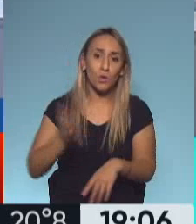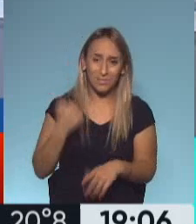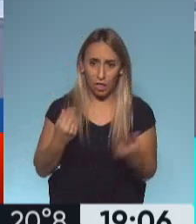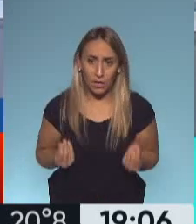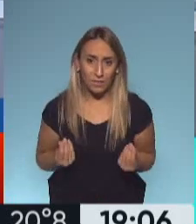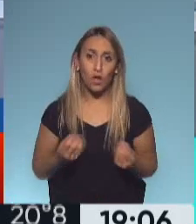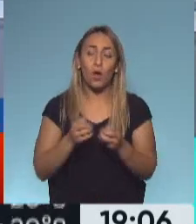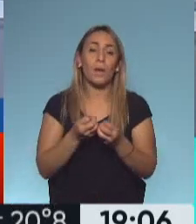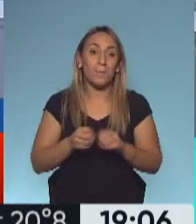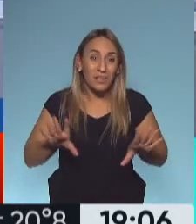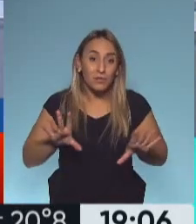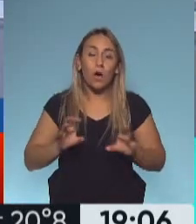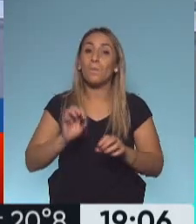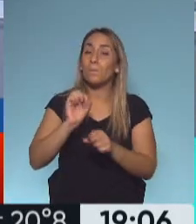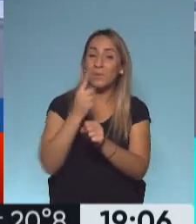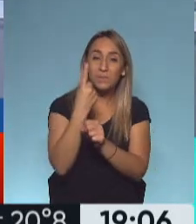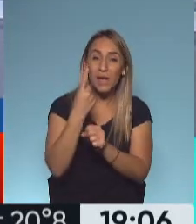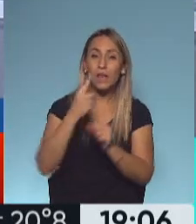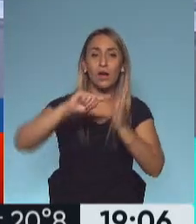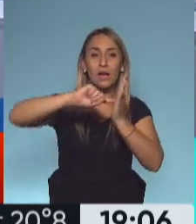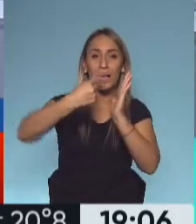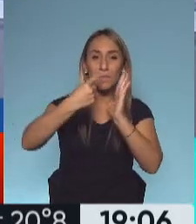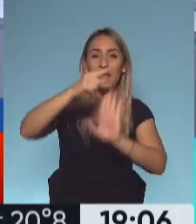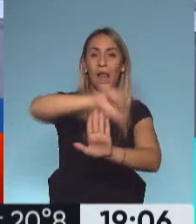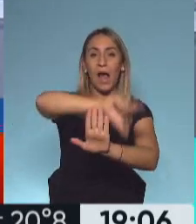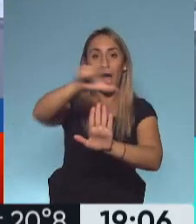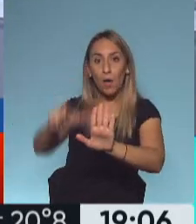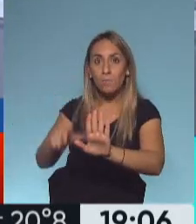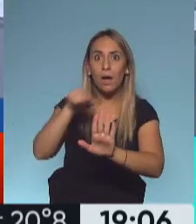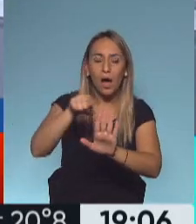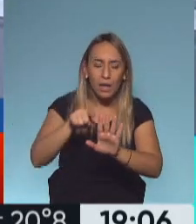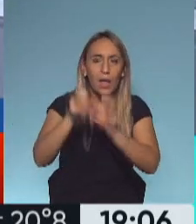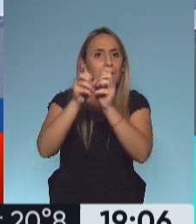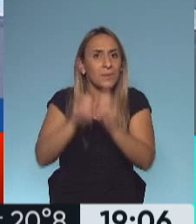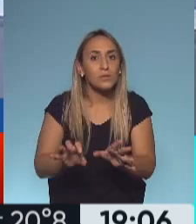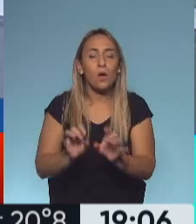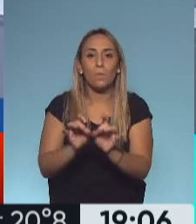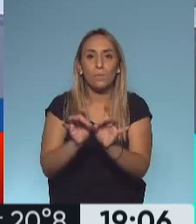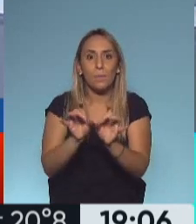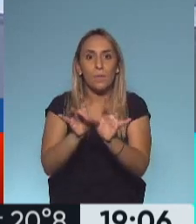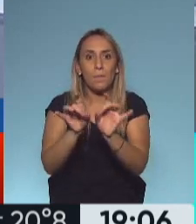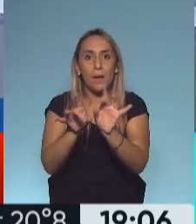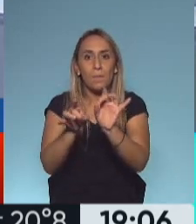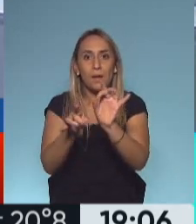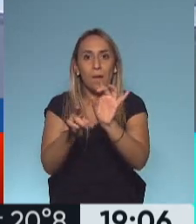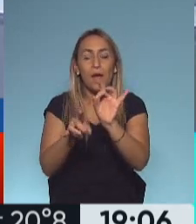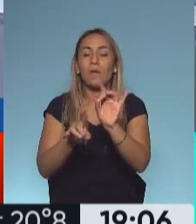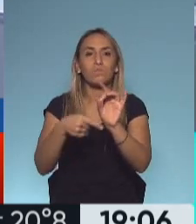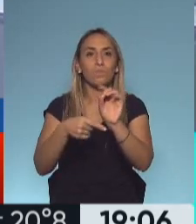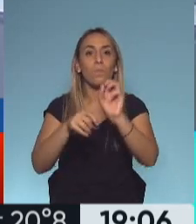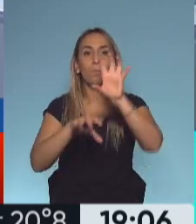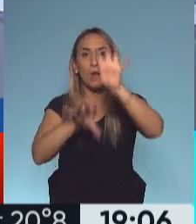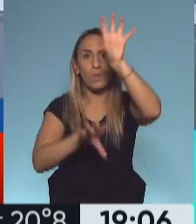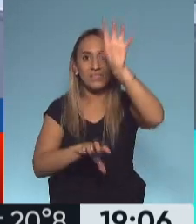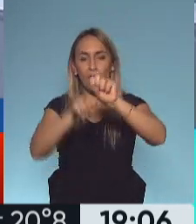claro, primero en AMBA, primero en la capital, pero luego se trasladó con mucha fuerza hacia el resto de las provincias. Digamos, Argentina